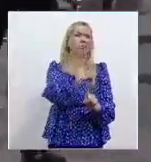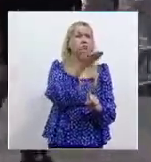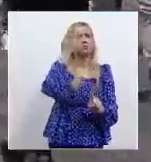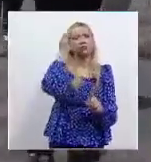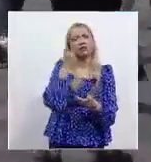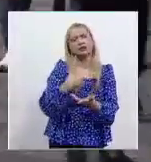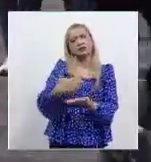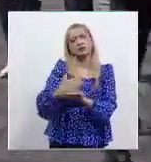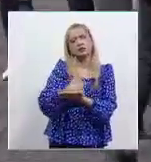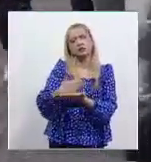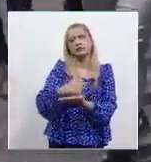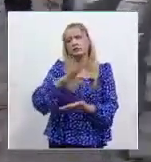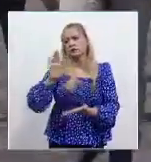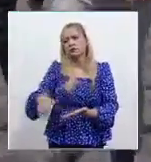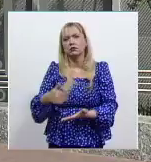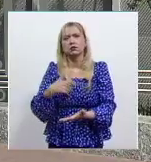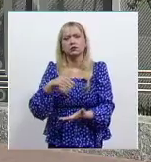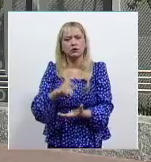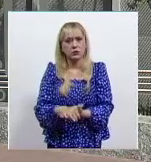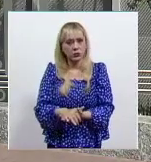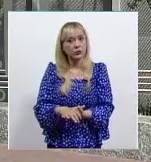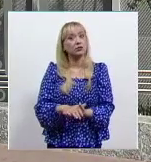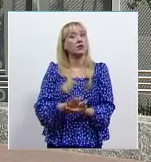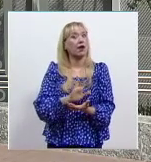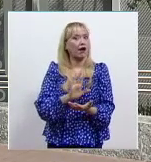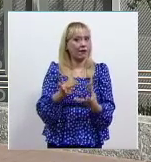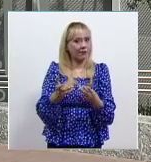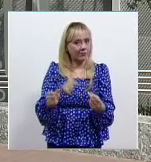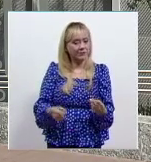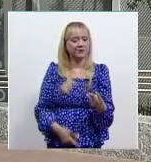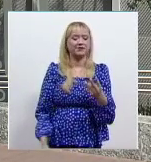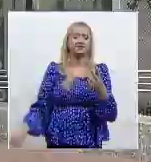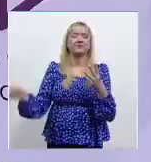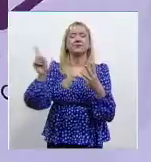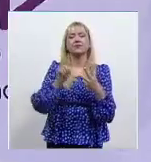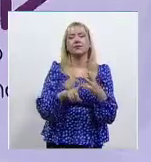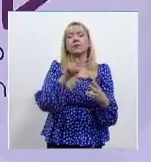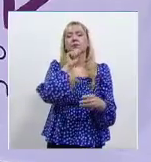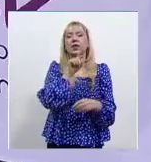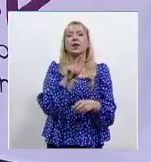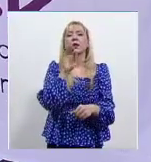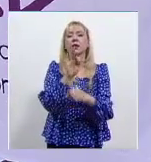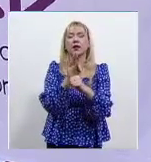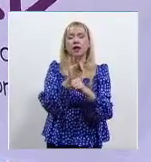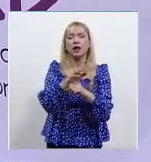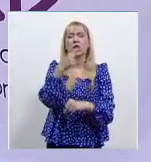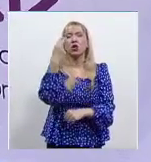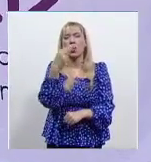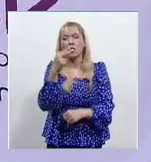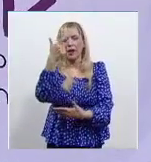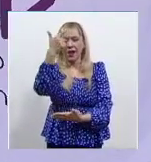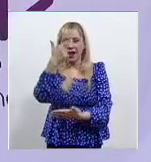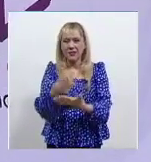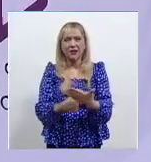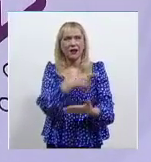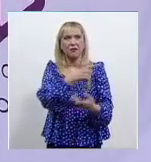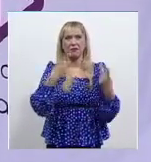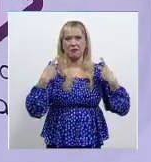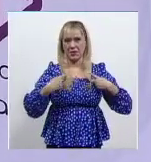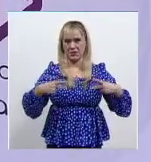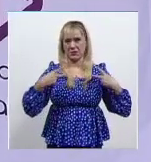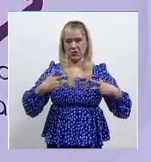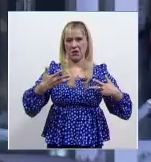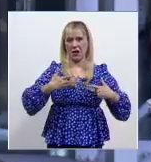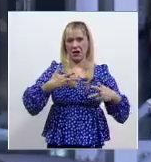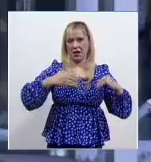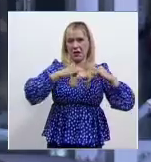pensión. En otro asunto, resolvió que el procedimiento de verificación para la protección de datos personales en posesión de particulares que realiza el INAI